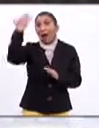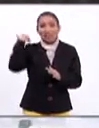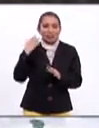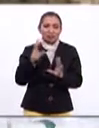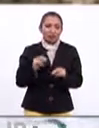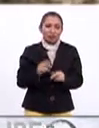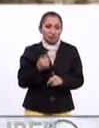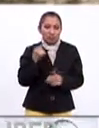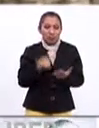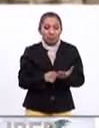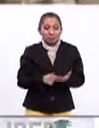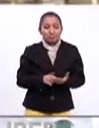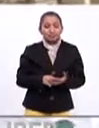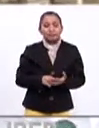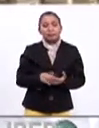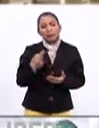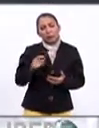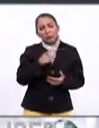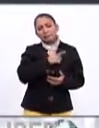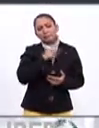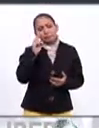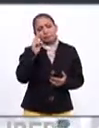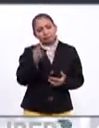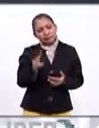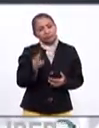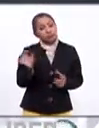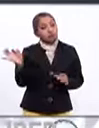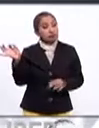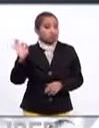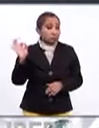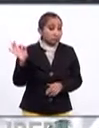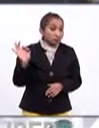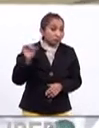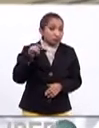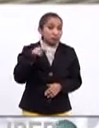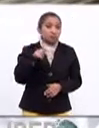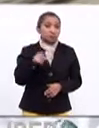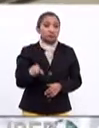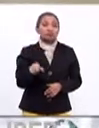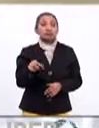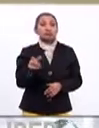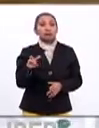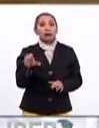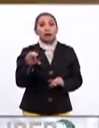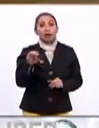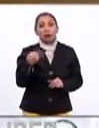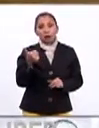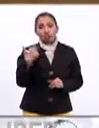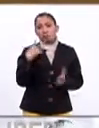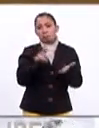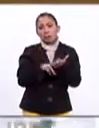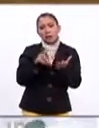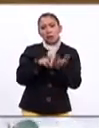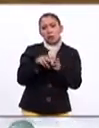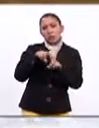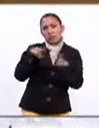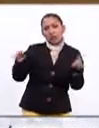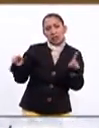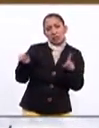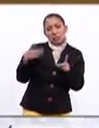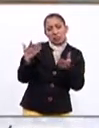comentaba. Hay que considerar en todo caso pues, otros precios en el orden